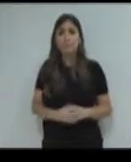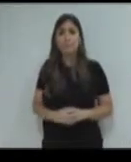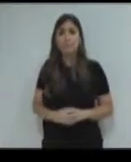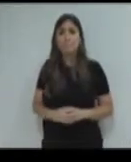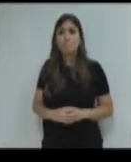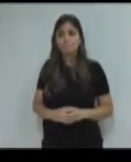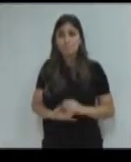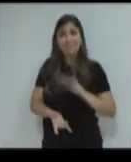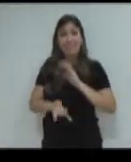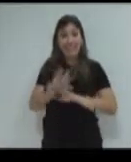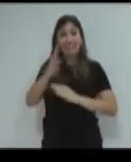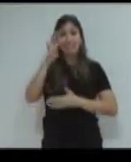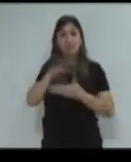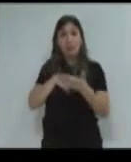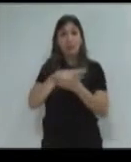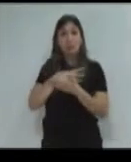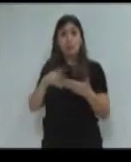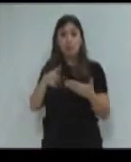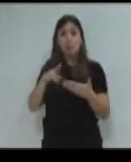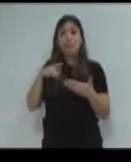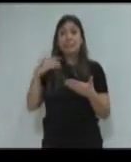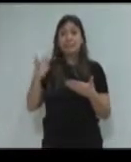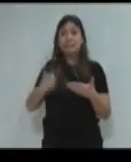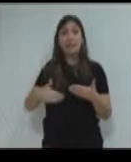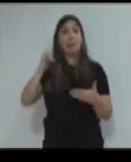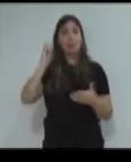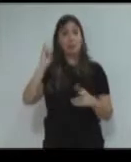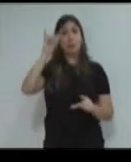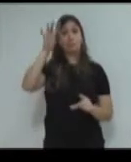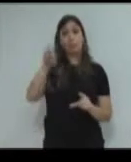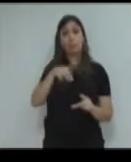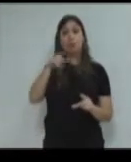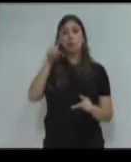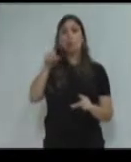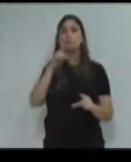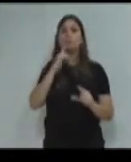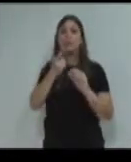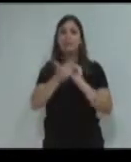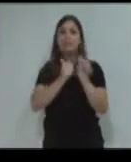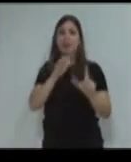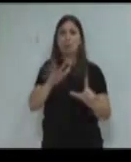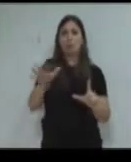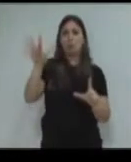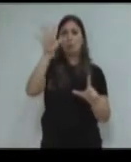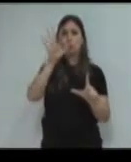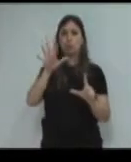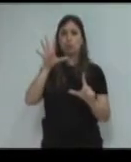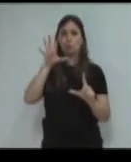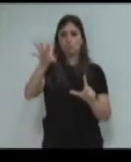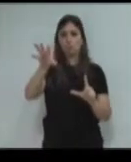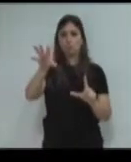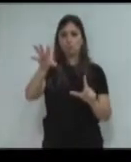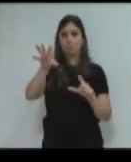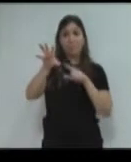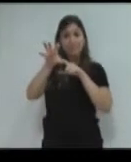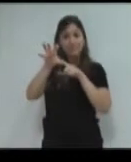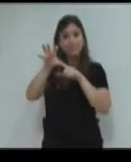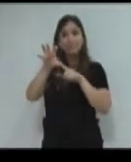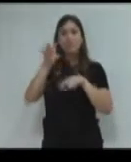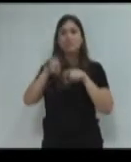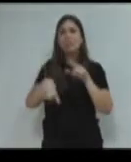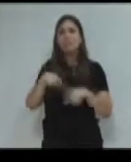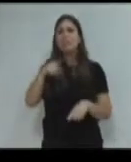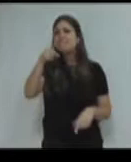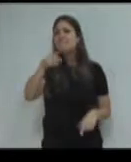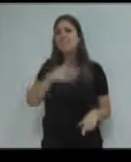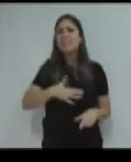que vas a crear una tabla, y después dentro de esa tabla tú la seleccionas y te da para que selecciones qué es